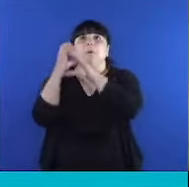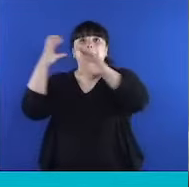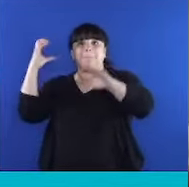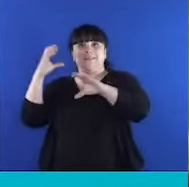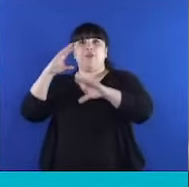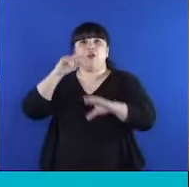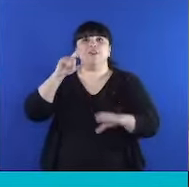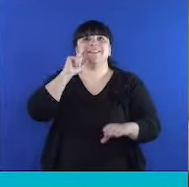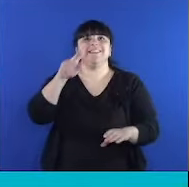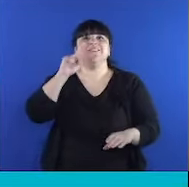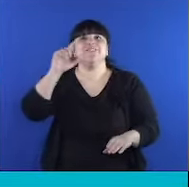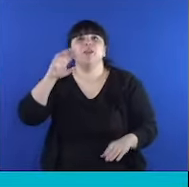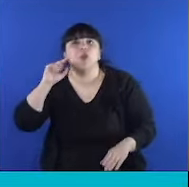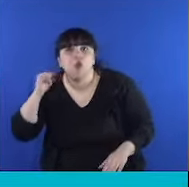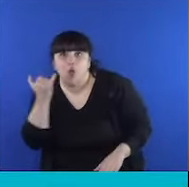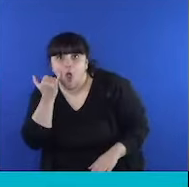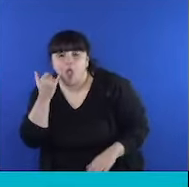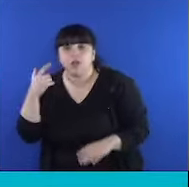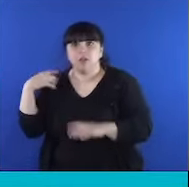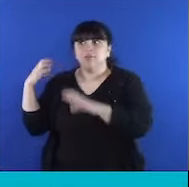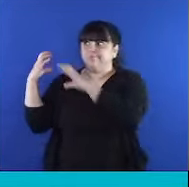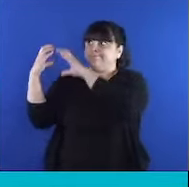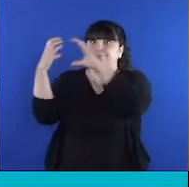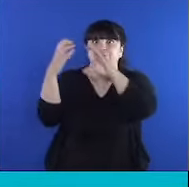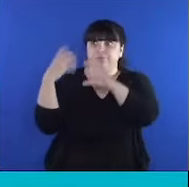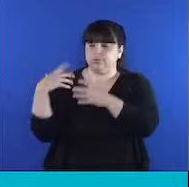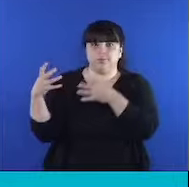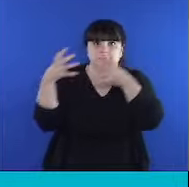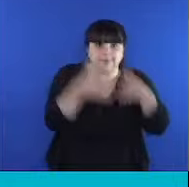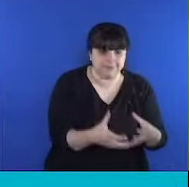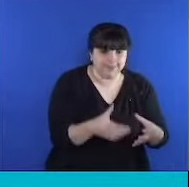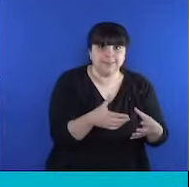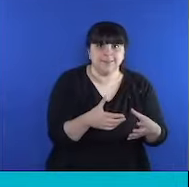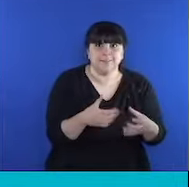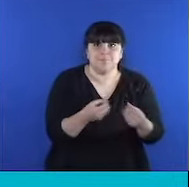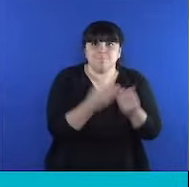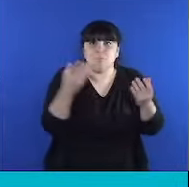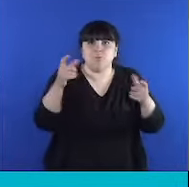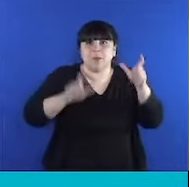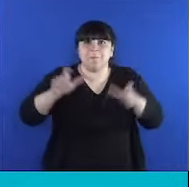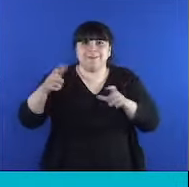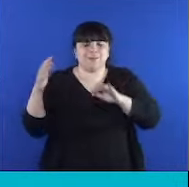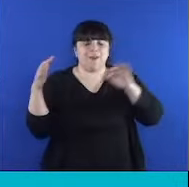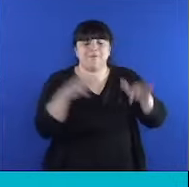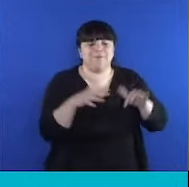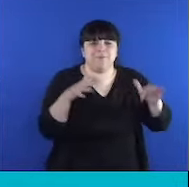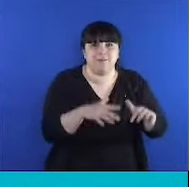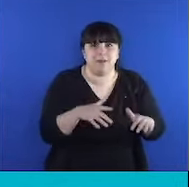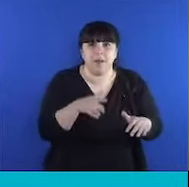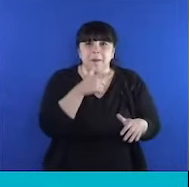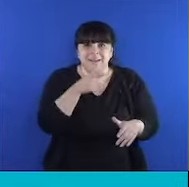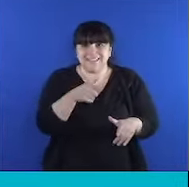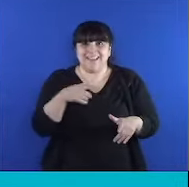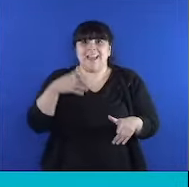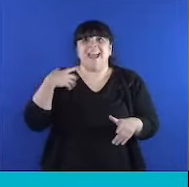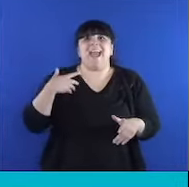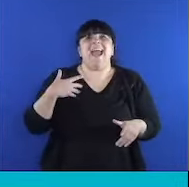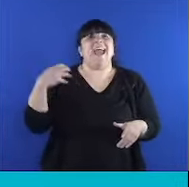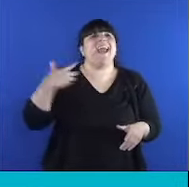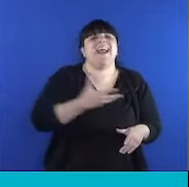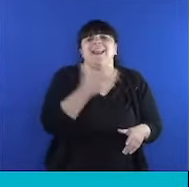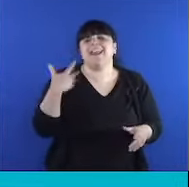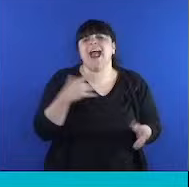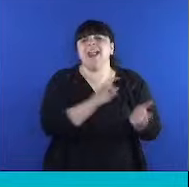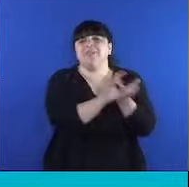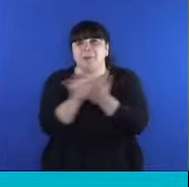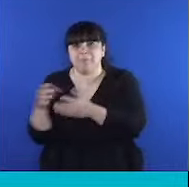venía a traer pacientes, por ejemplo, al hospital. Entonces, en primer lugar, es un exponente de un ataque general de los despidos, pero aparte